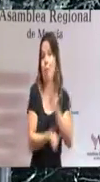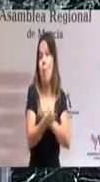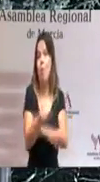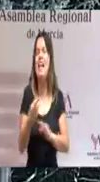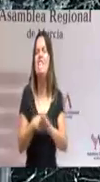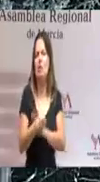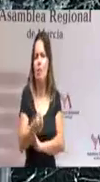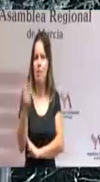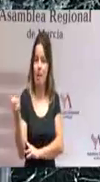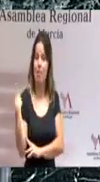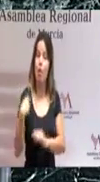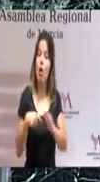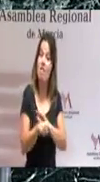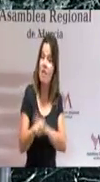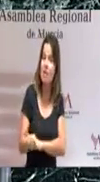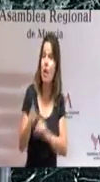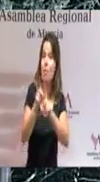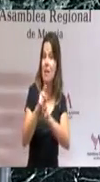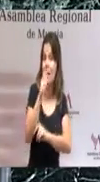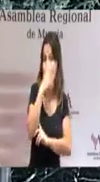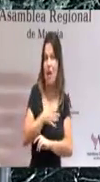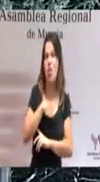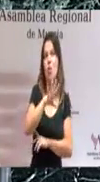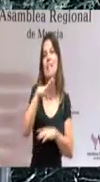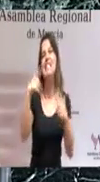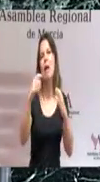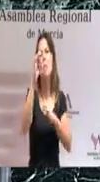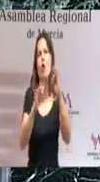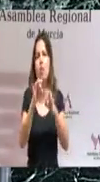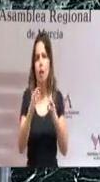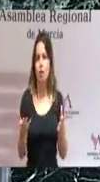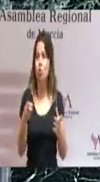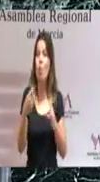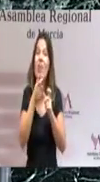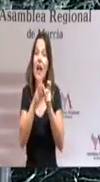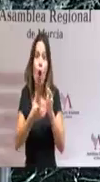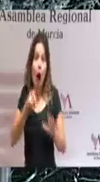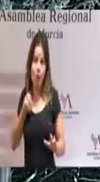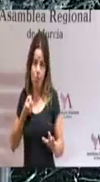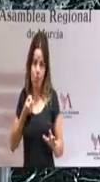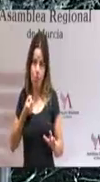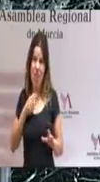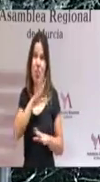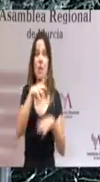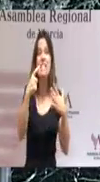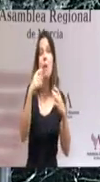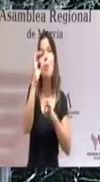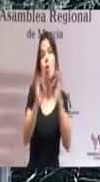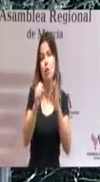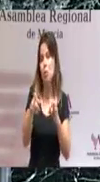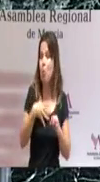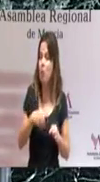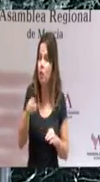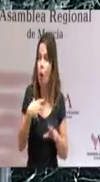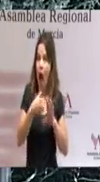inversión. Creció la inversión de empresas en el mes de mayo un 56% y obvia ese dato. Un 56% y se permite el